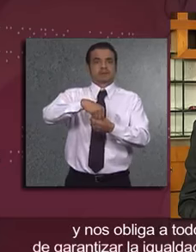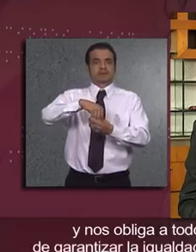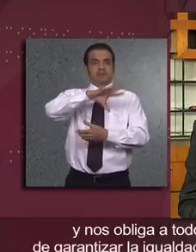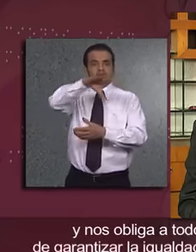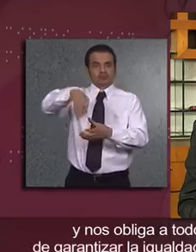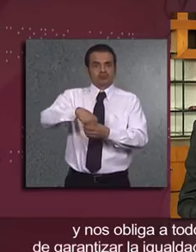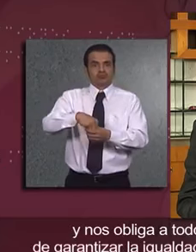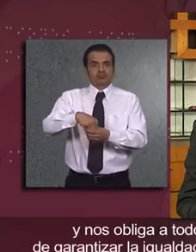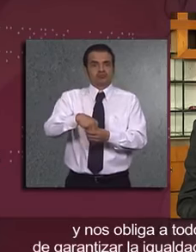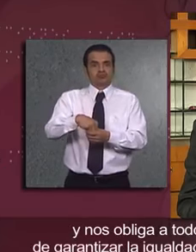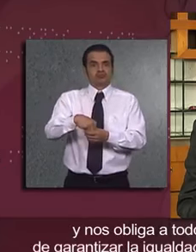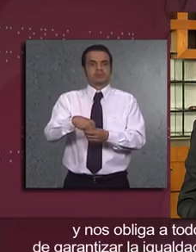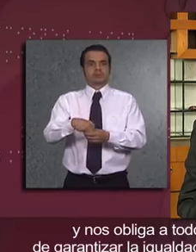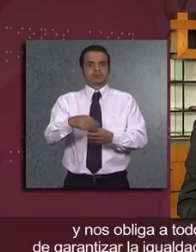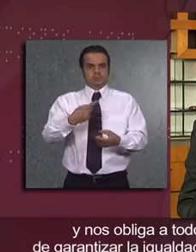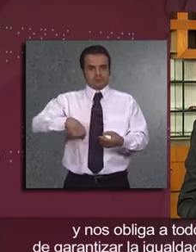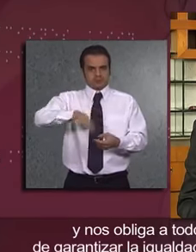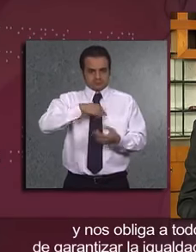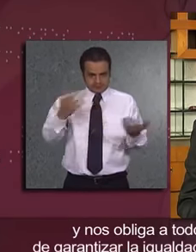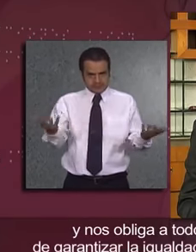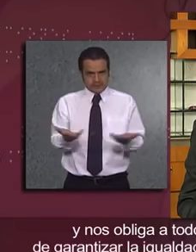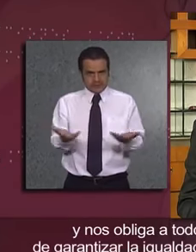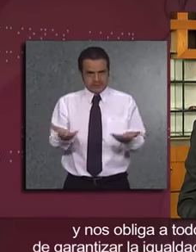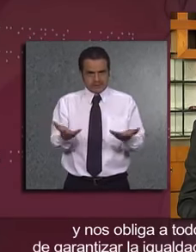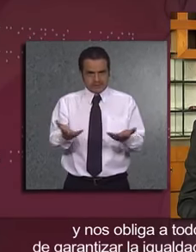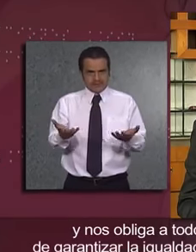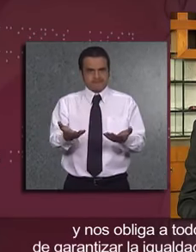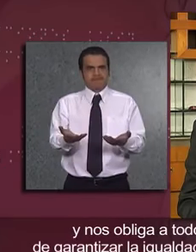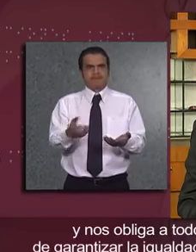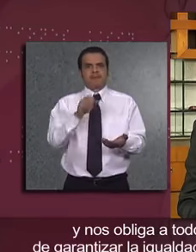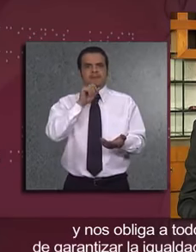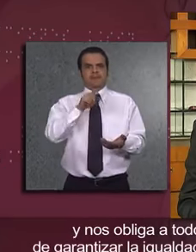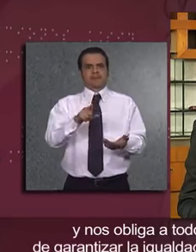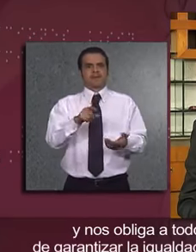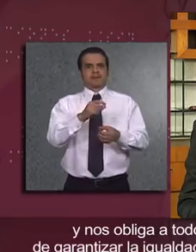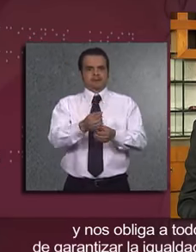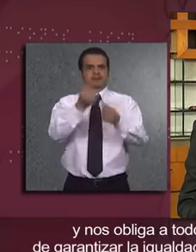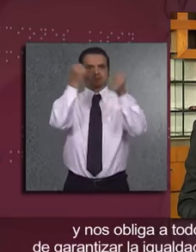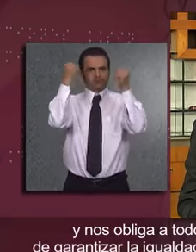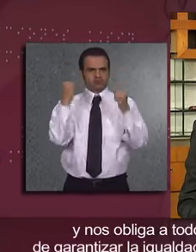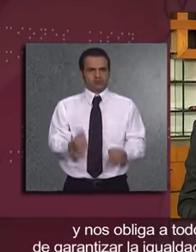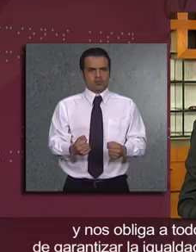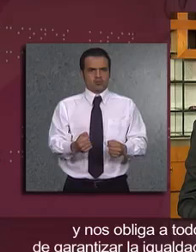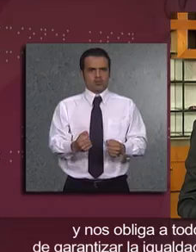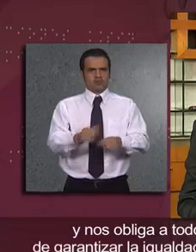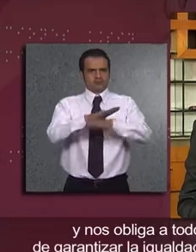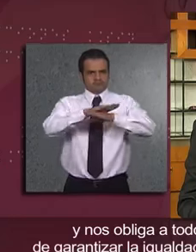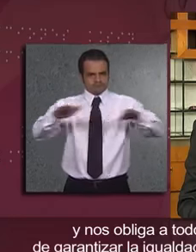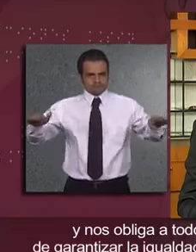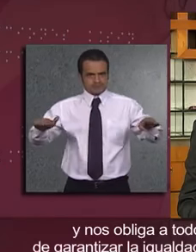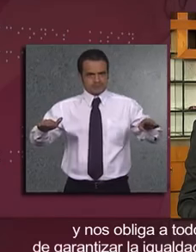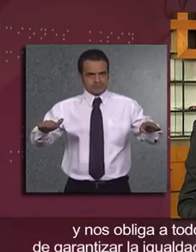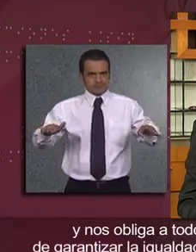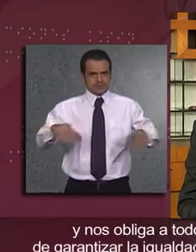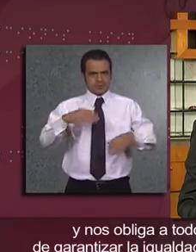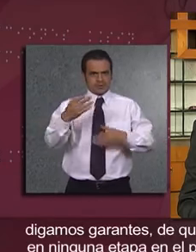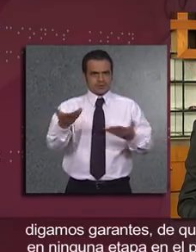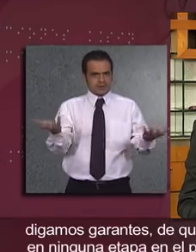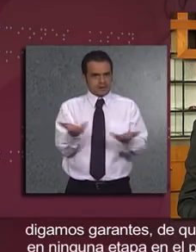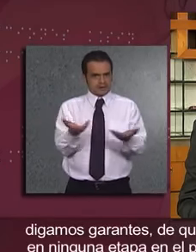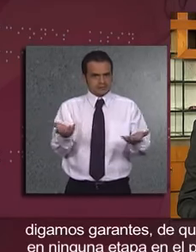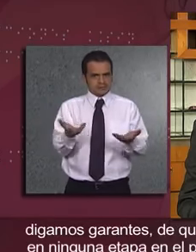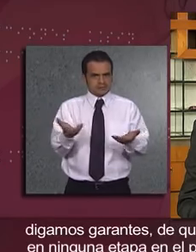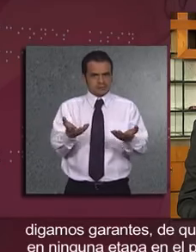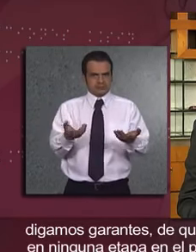totalidad de los derechos políticos, y nos obliga a todos a ser partícipes de garantizar la igualdad, de poder también ser,